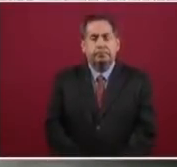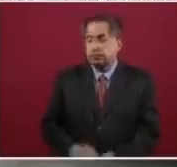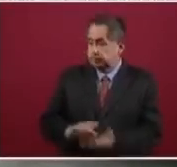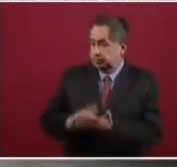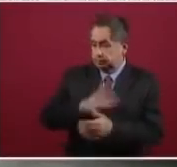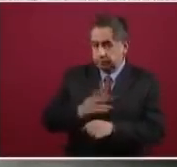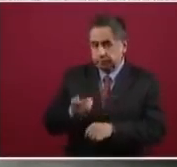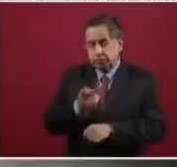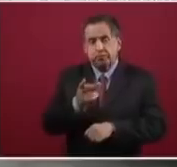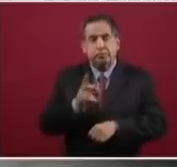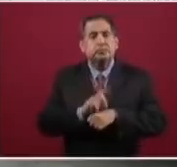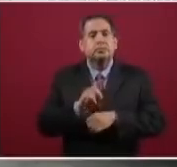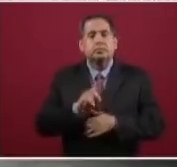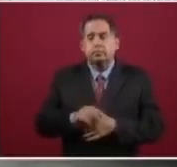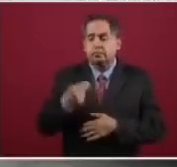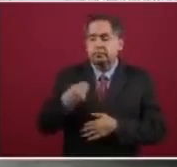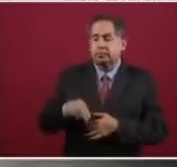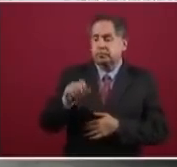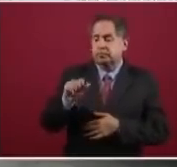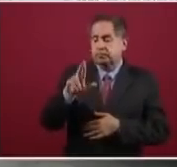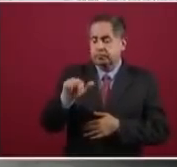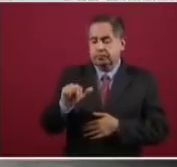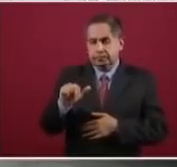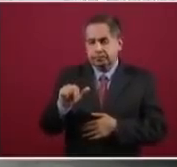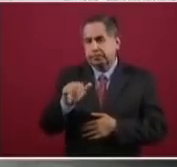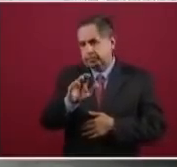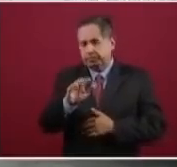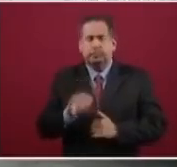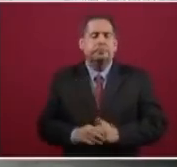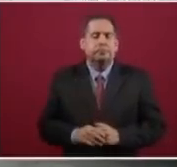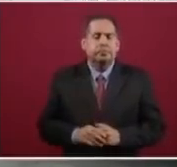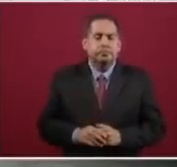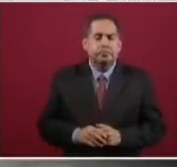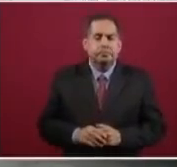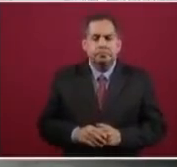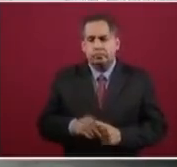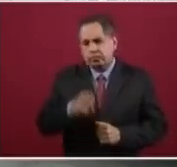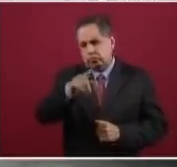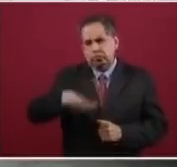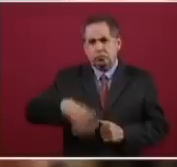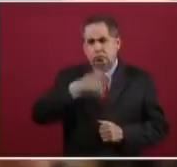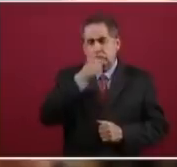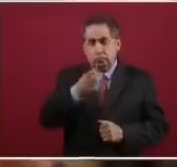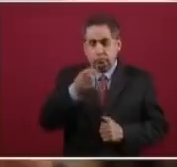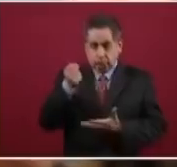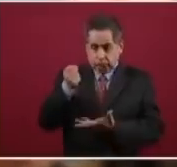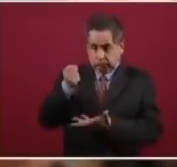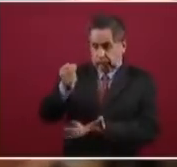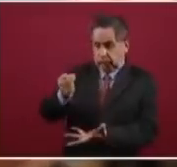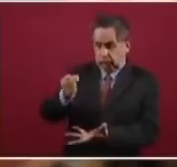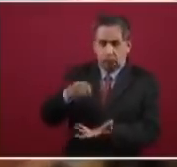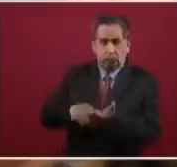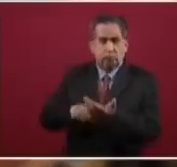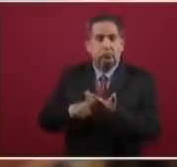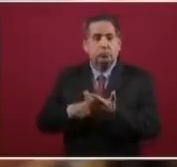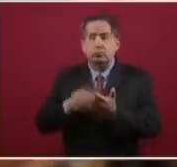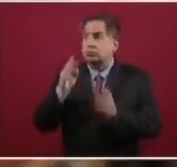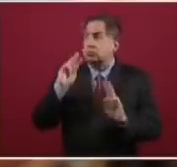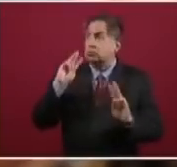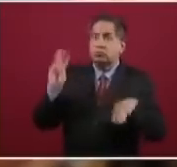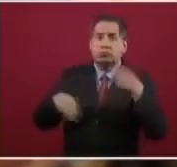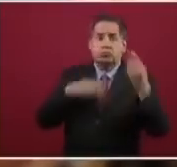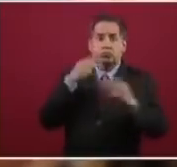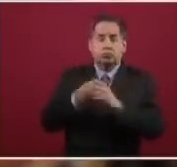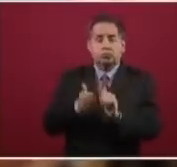sara pablo de radiofórmula secretario preguntarle por un lado decía que con este presupuesto se busca enfrentar la desaceleración global